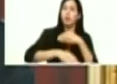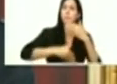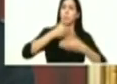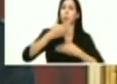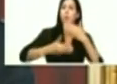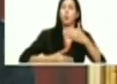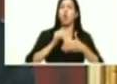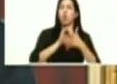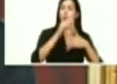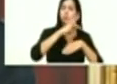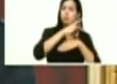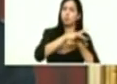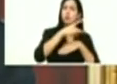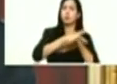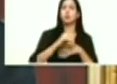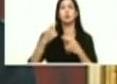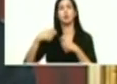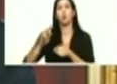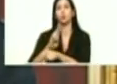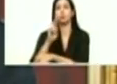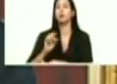introduciendo el yuan